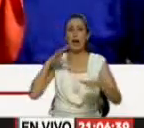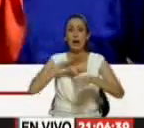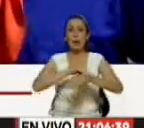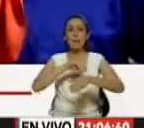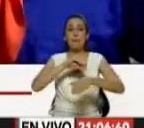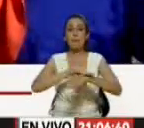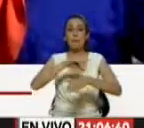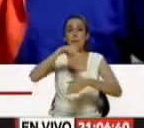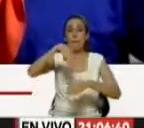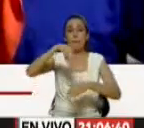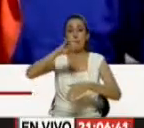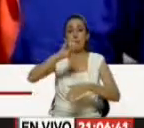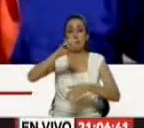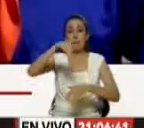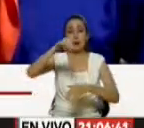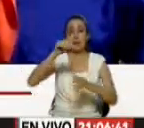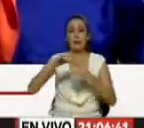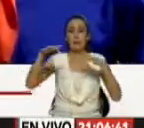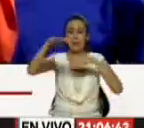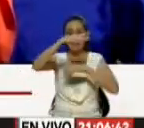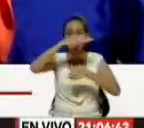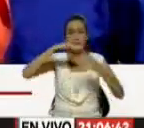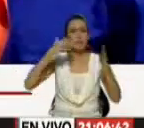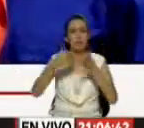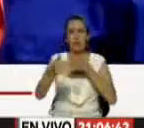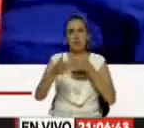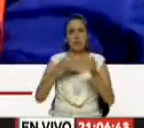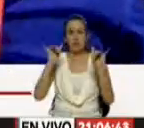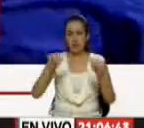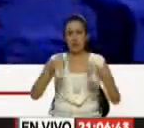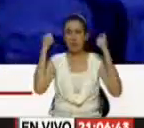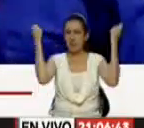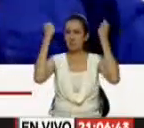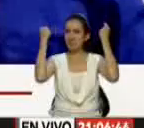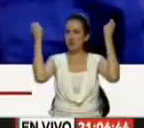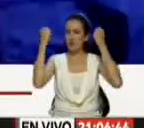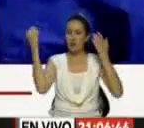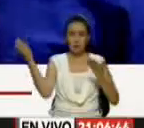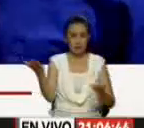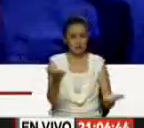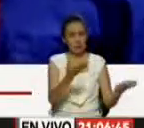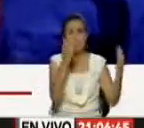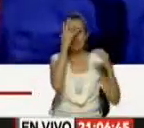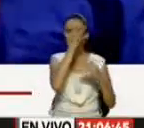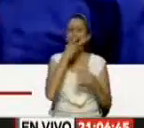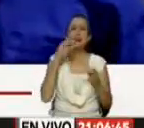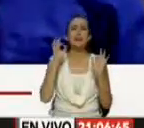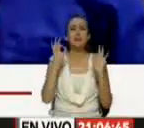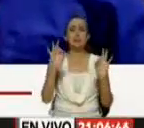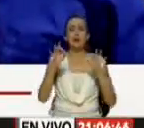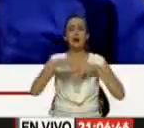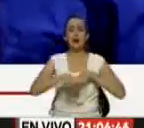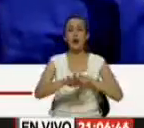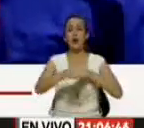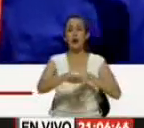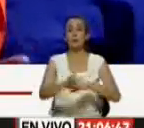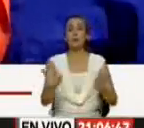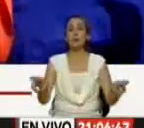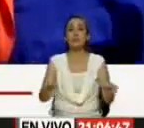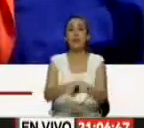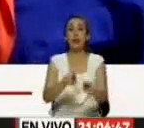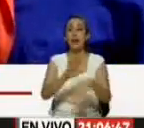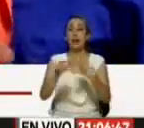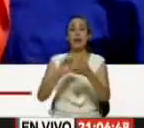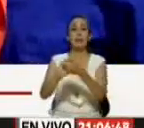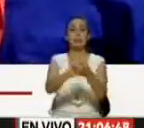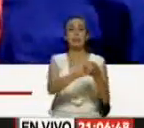¿verdad? Por problemas climatológicos, pero ya estamos acá, estamos disfrutando de este festival tan hermoso, de este desfile tan lindo que une a todos